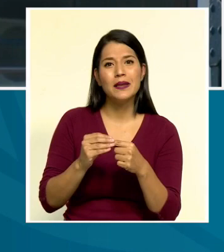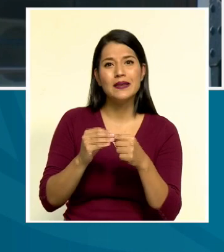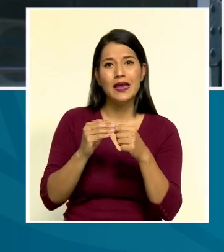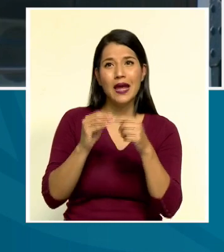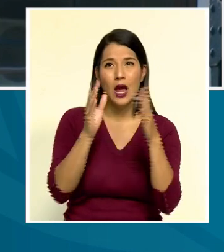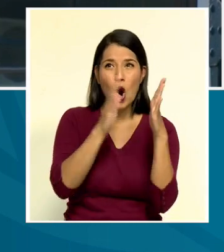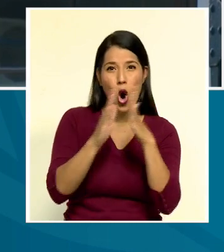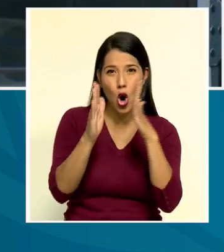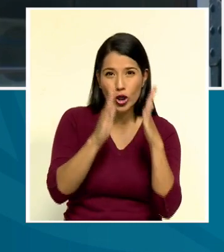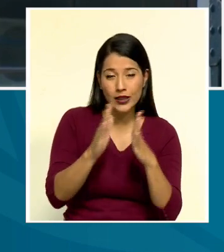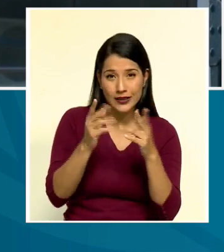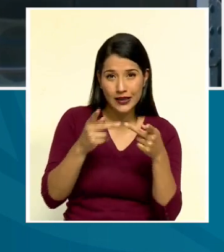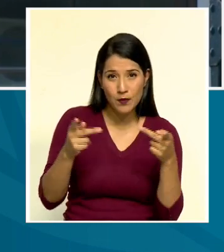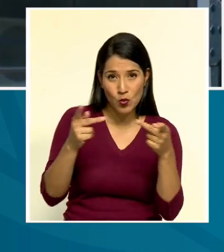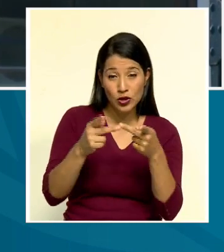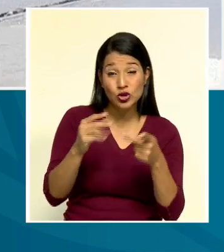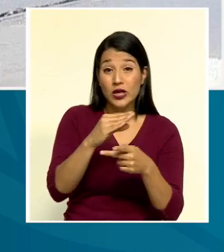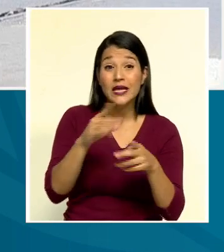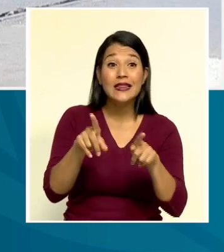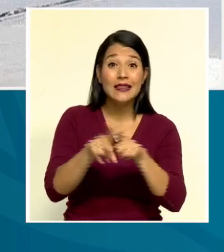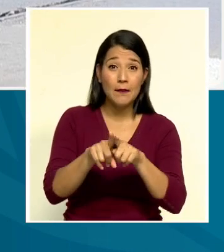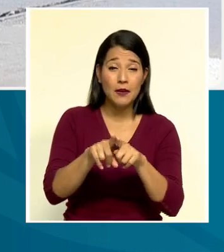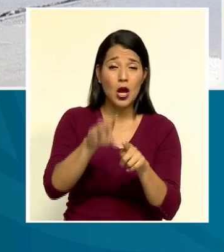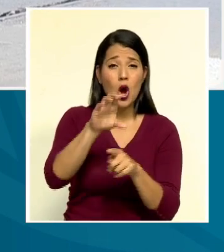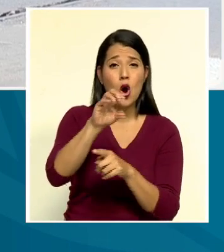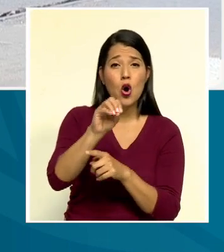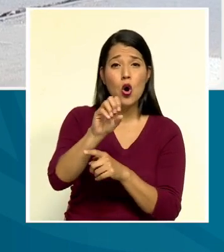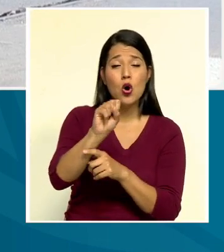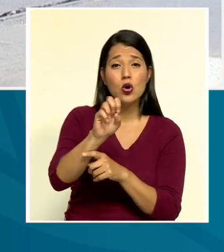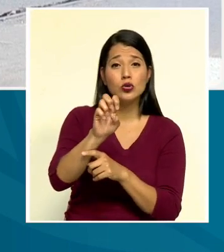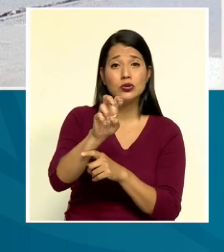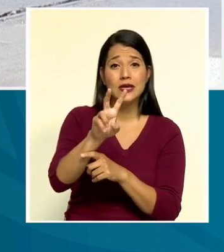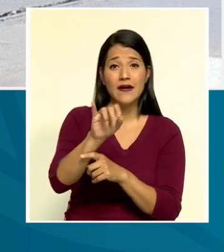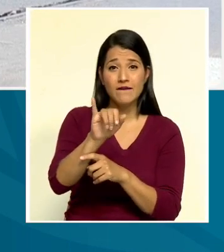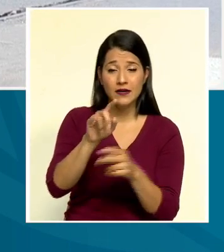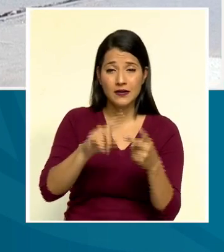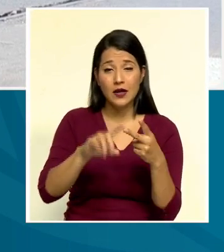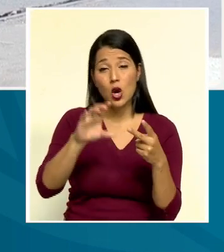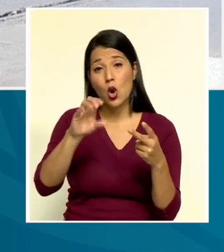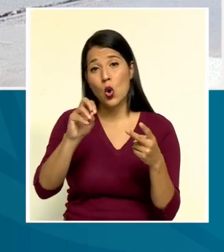además fusionar instituciones como COSEBI, como CONAVI, entre otras.